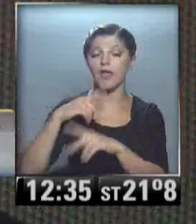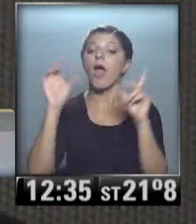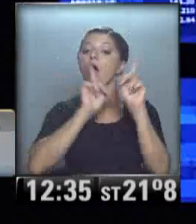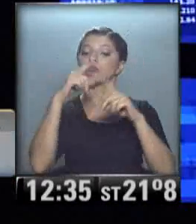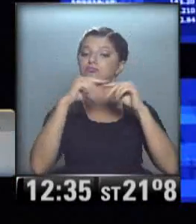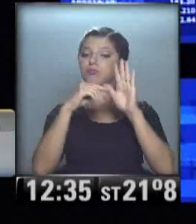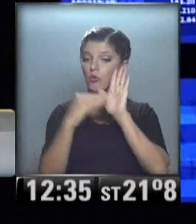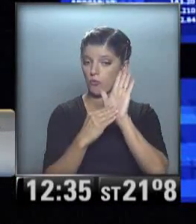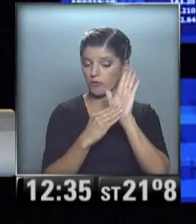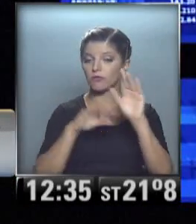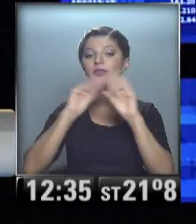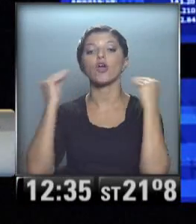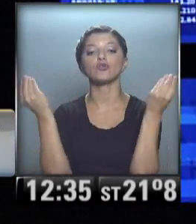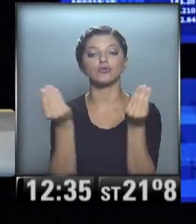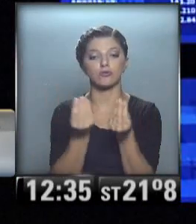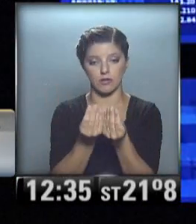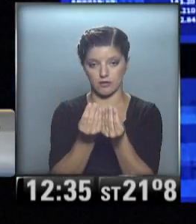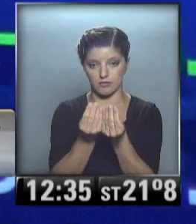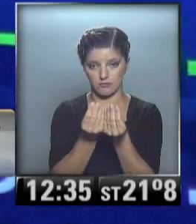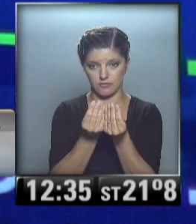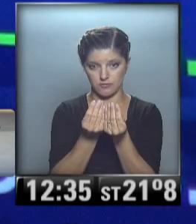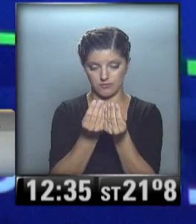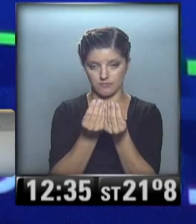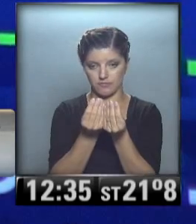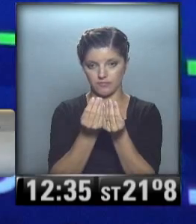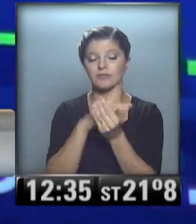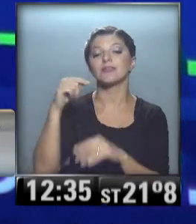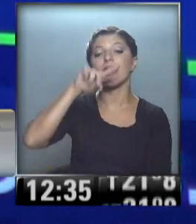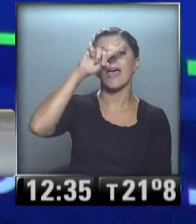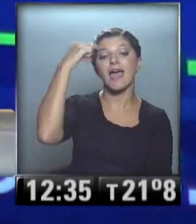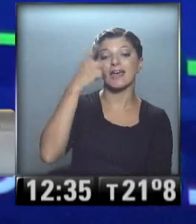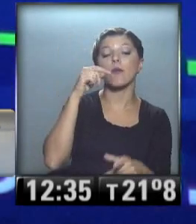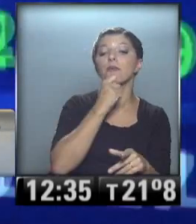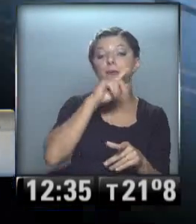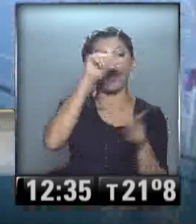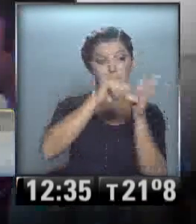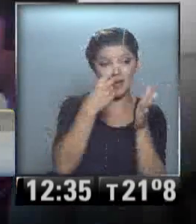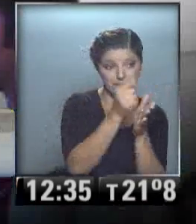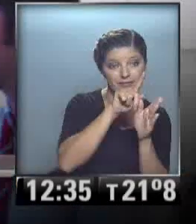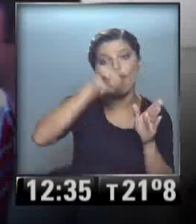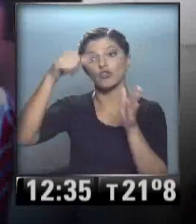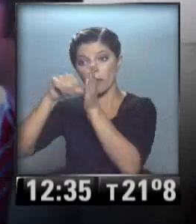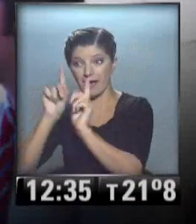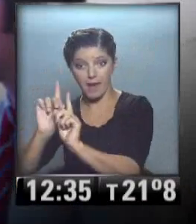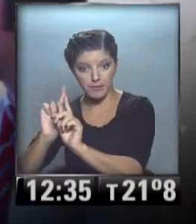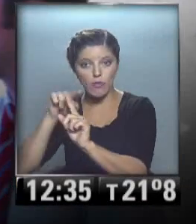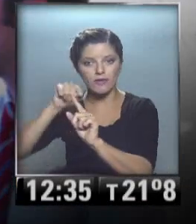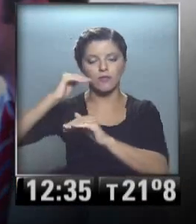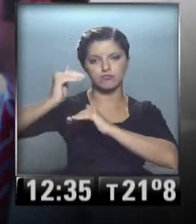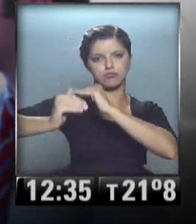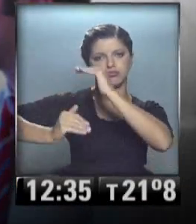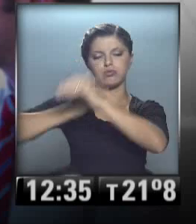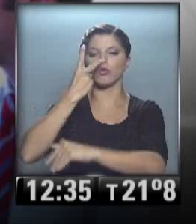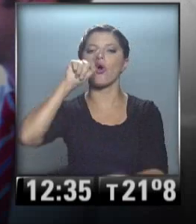el monto total de activos financieros transnacionales ubicados fuera del país de origen del capital creció en